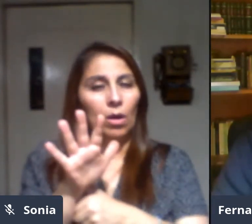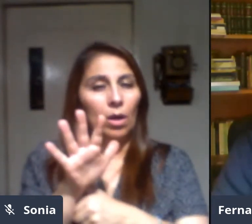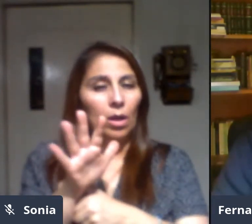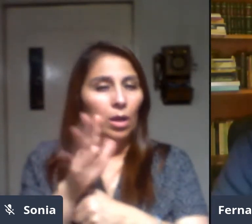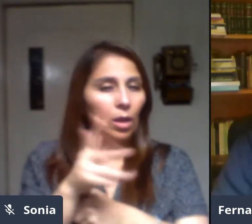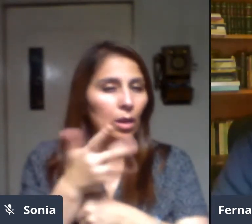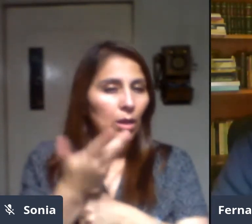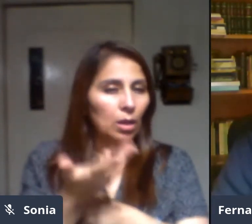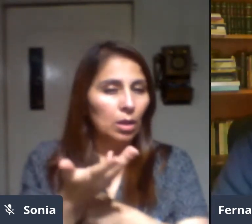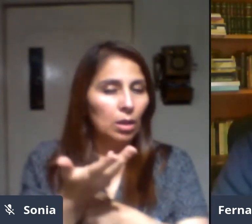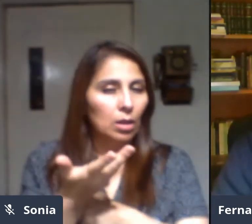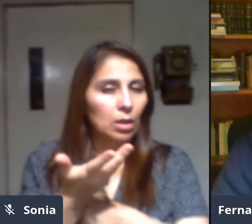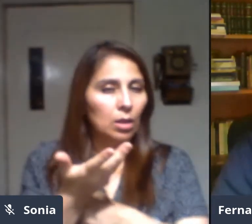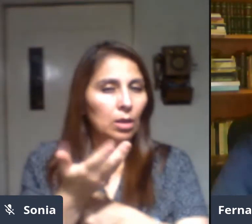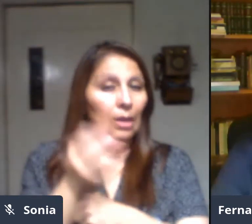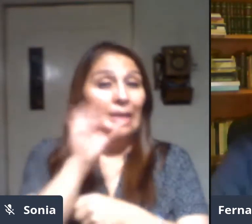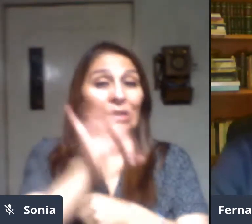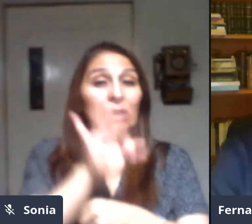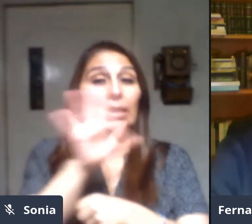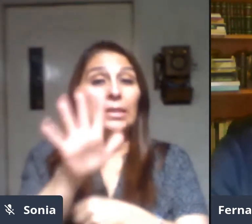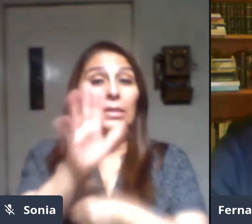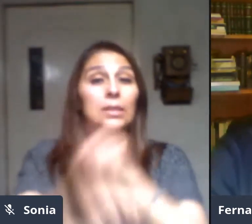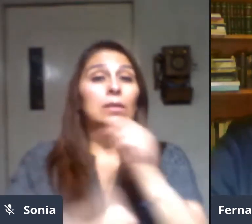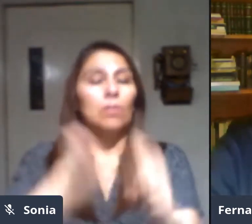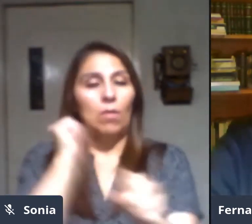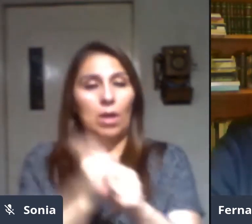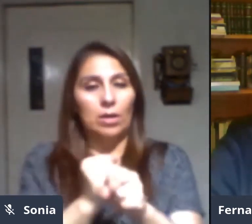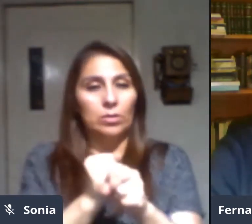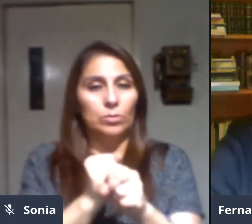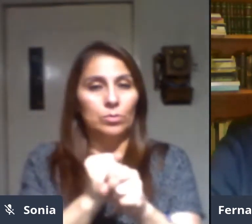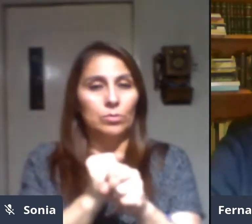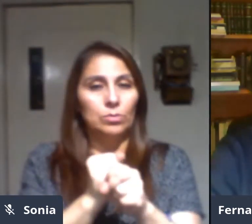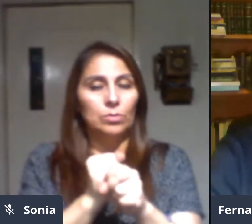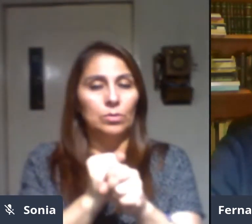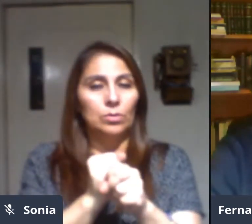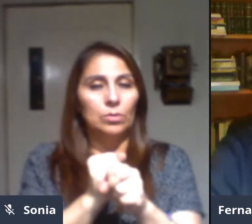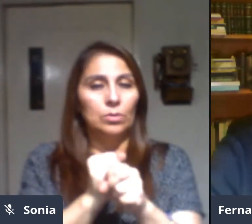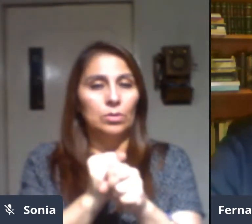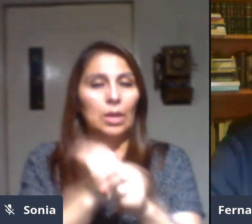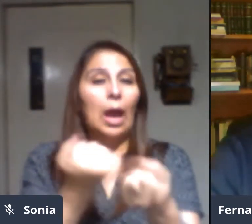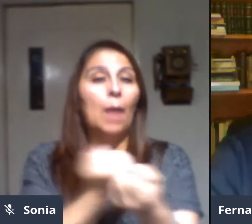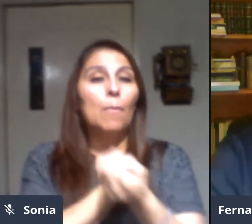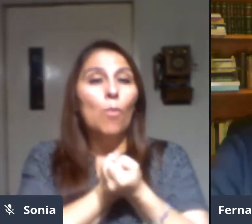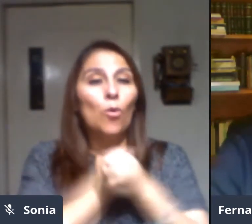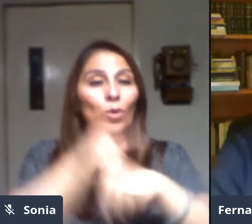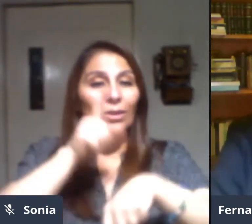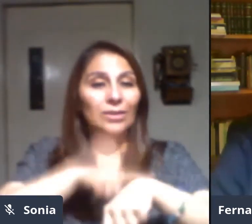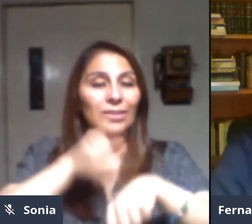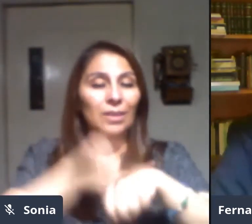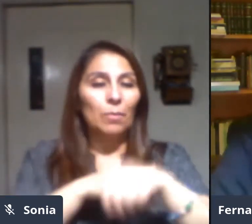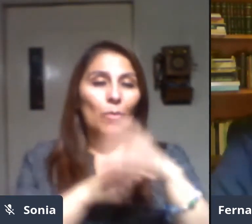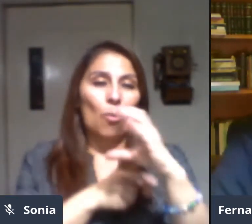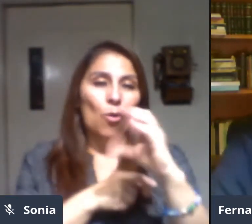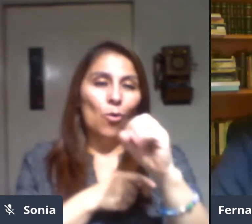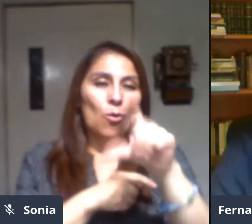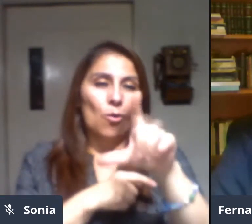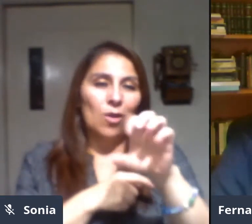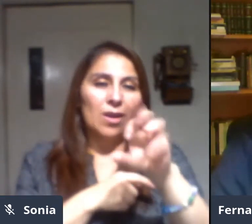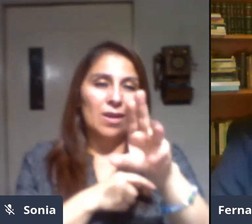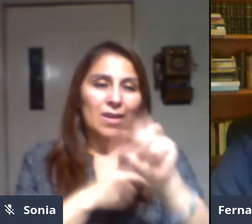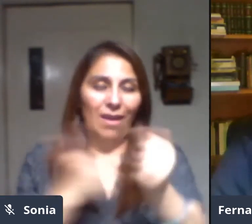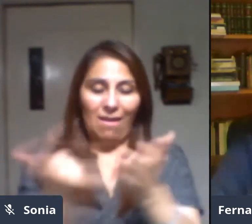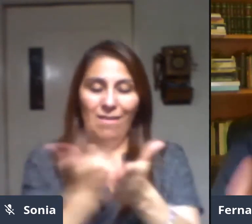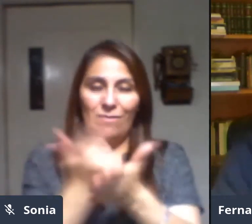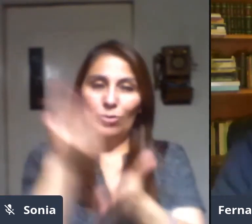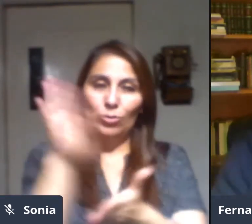35 años de el amor en los tiempos del cólera y este